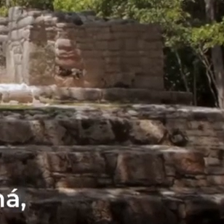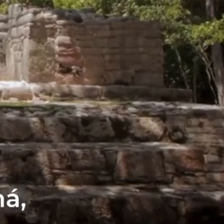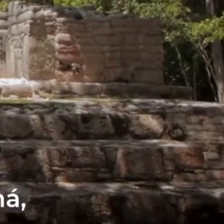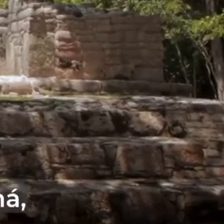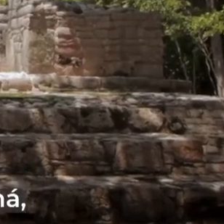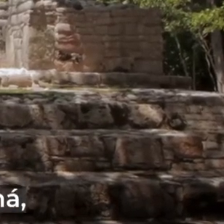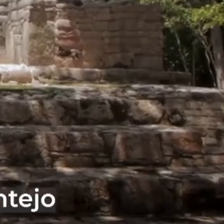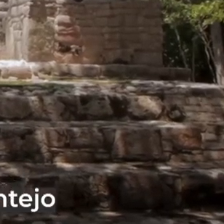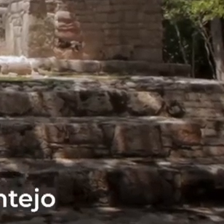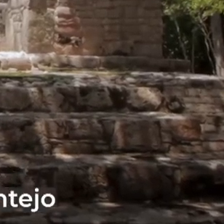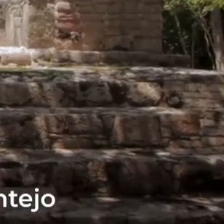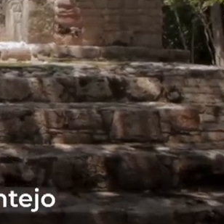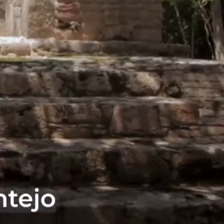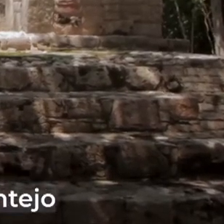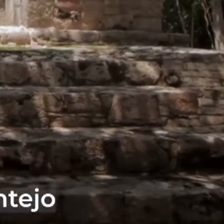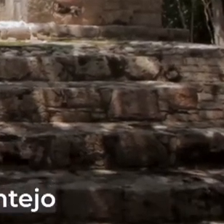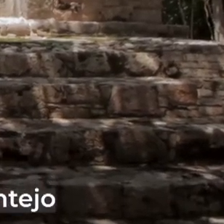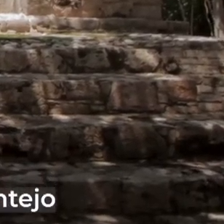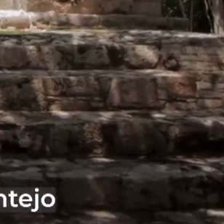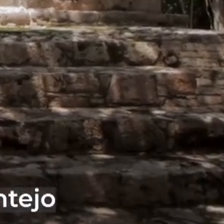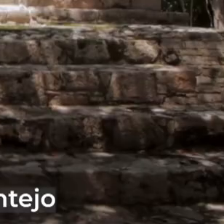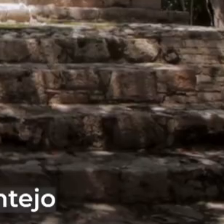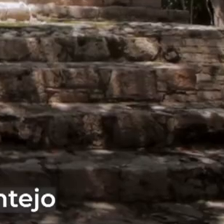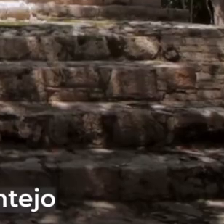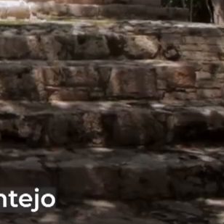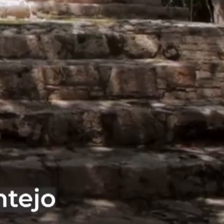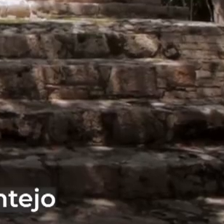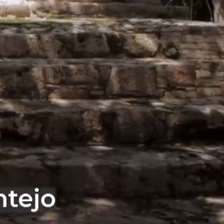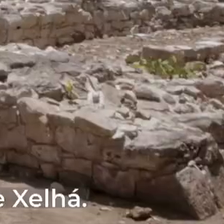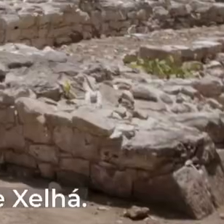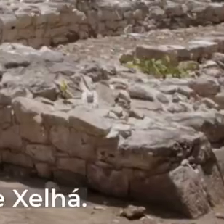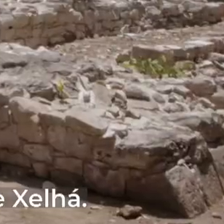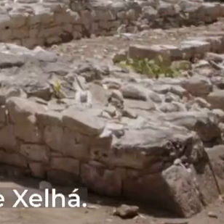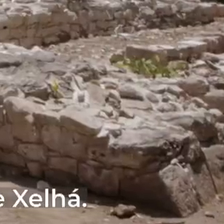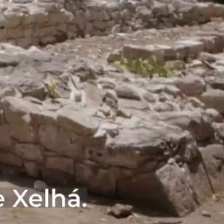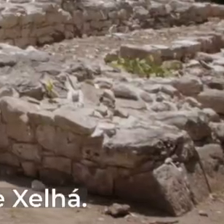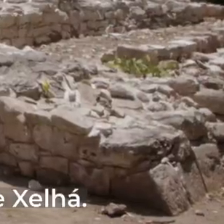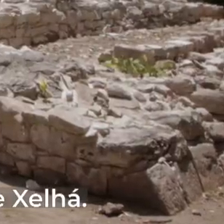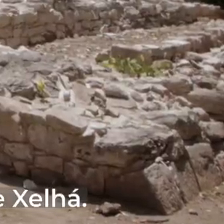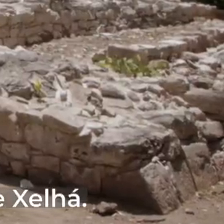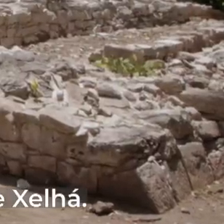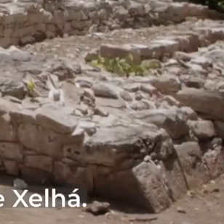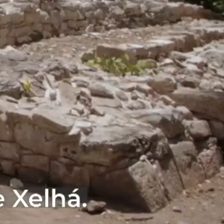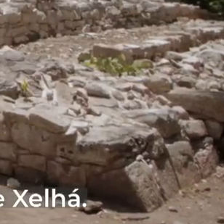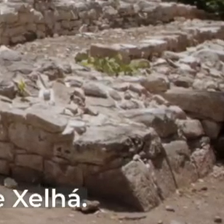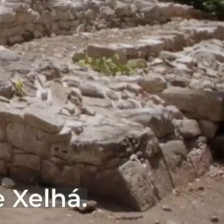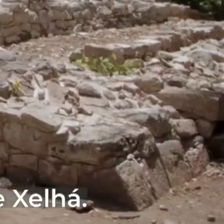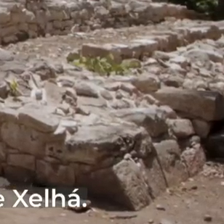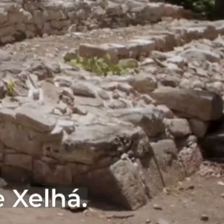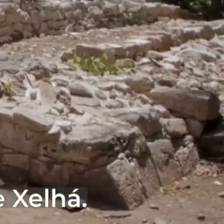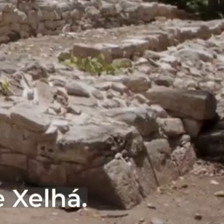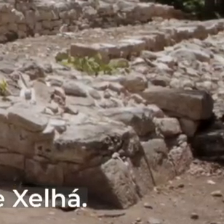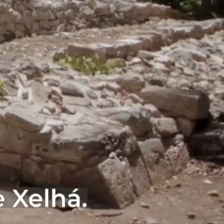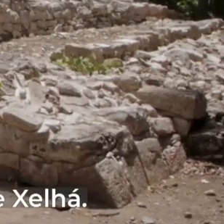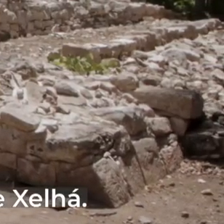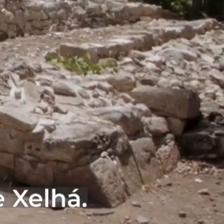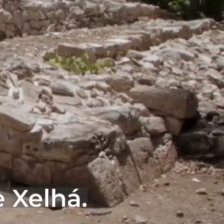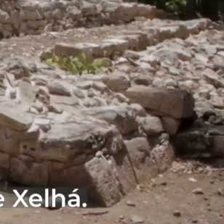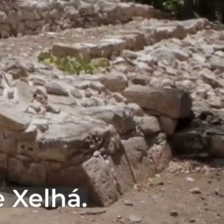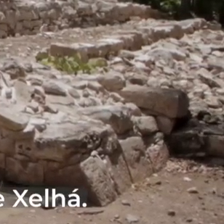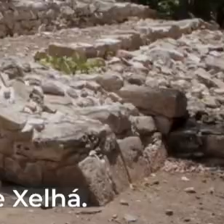Xeljá, donde años más tarde Francisco de Montejo fundaría el asentamiento de Salamanca de Xeljá.